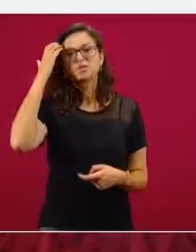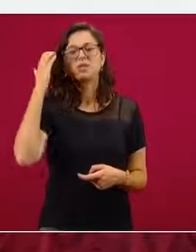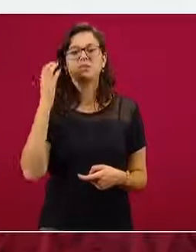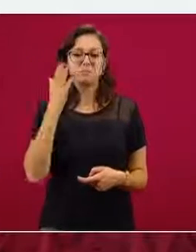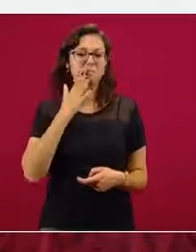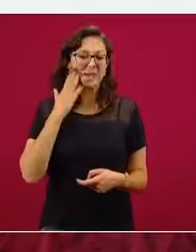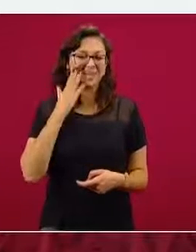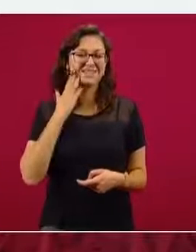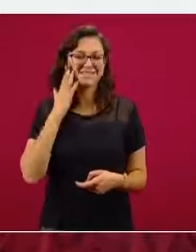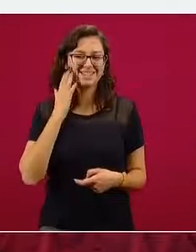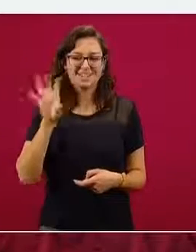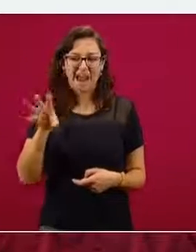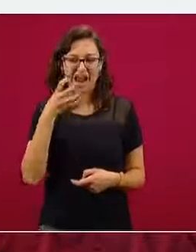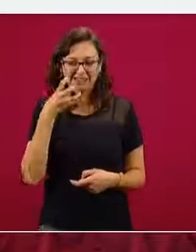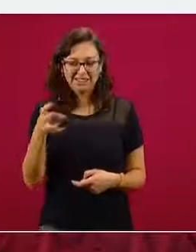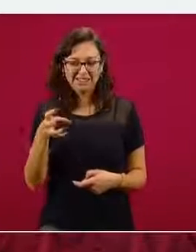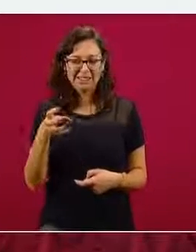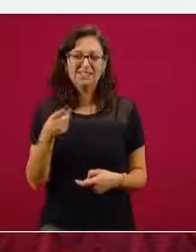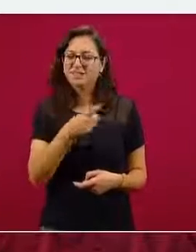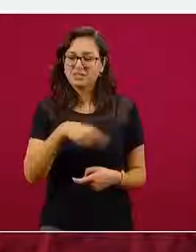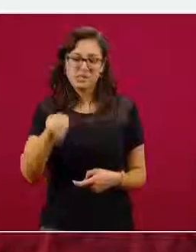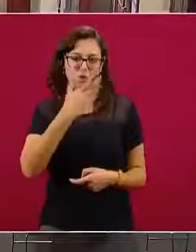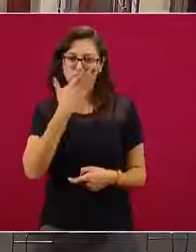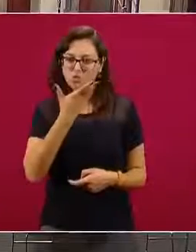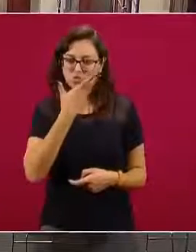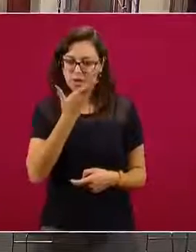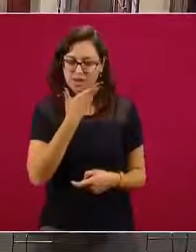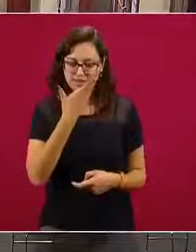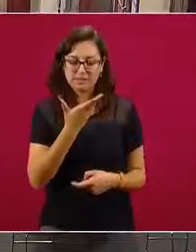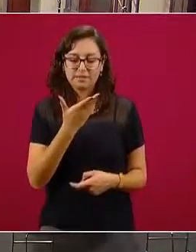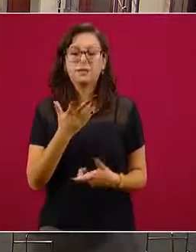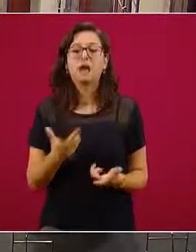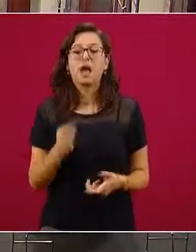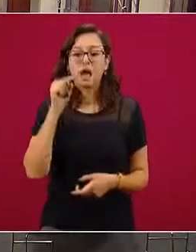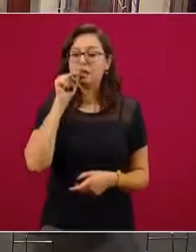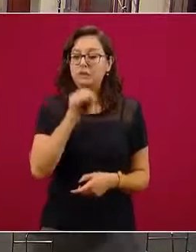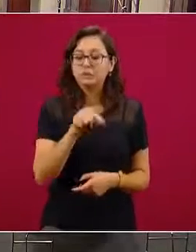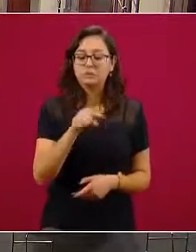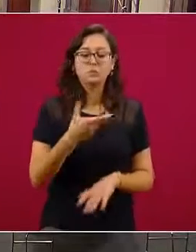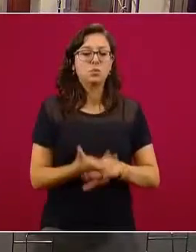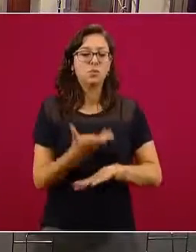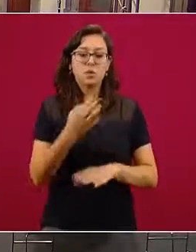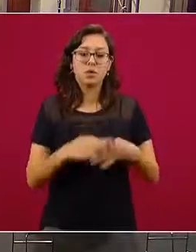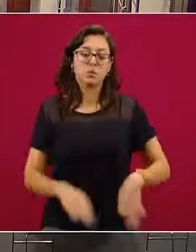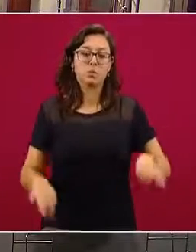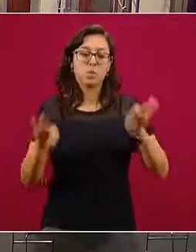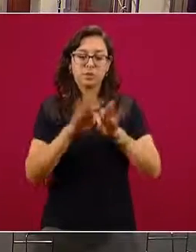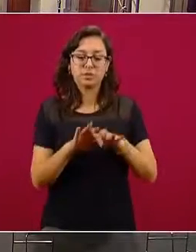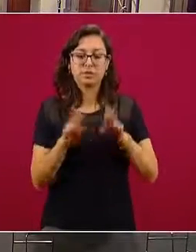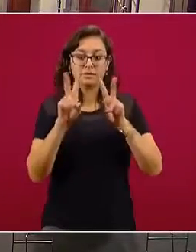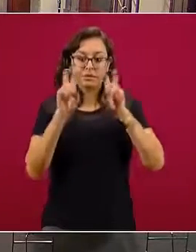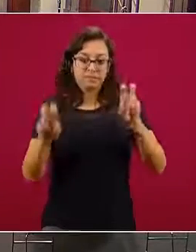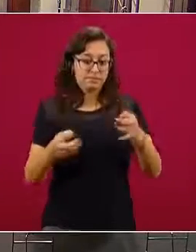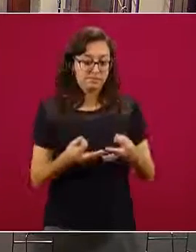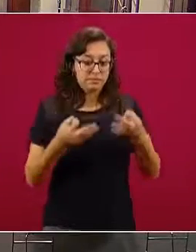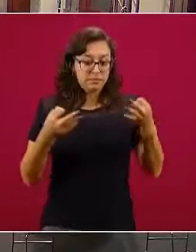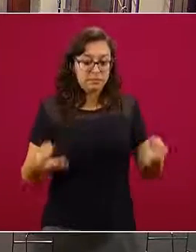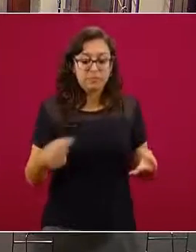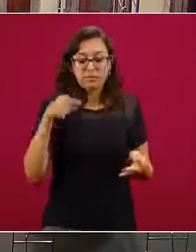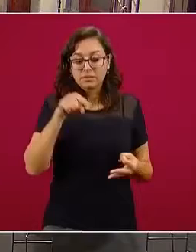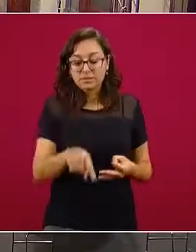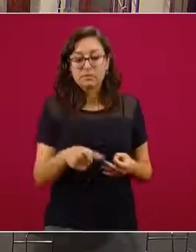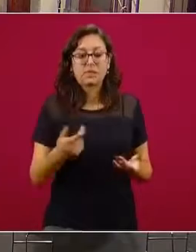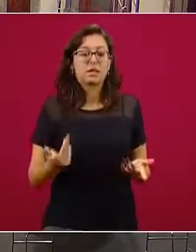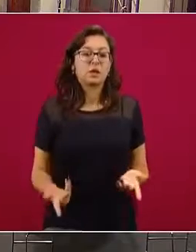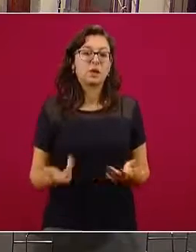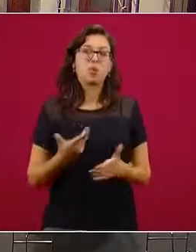Manzanas. Aquí hay un proceso muy importante de nuevo de especulación del suelo. Zacatlán se volvió un